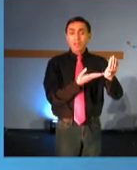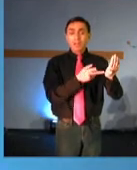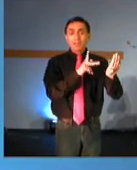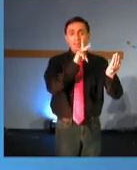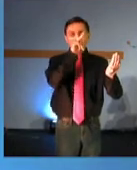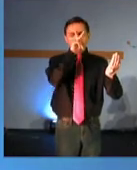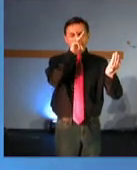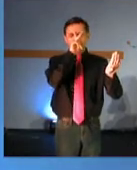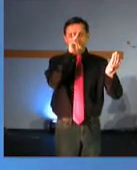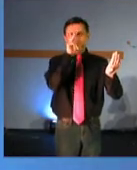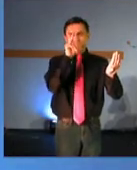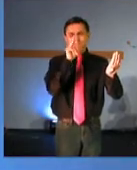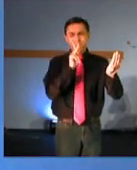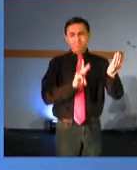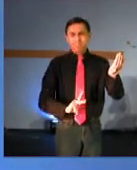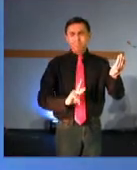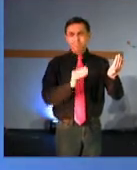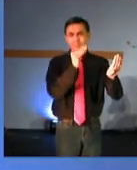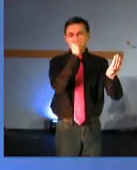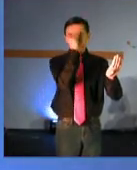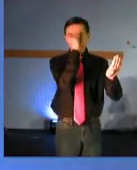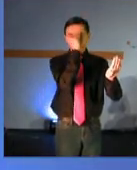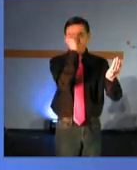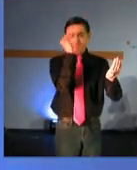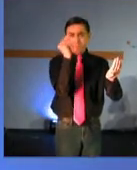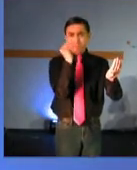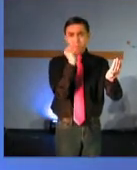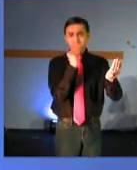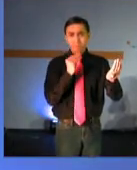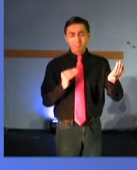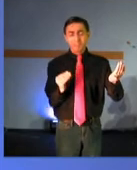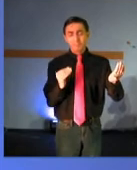repudiada por todos aquellos que en el mundo